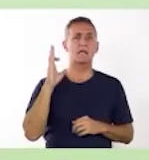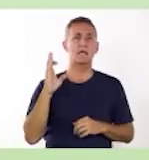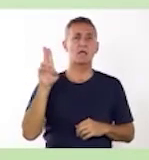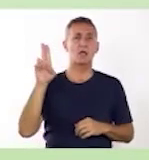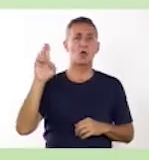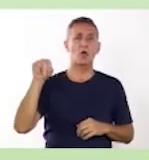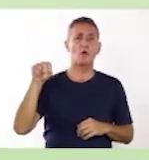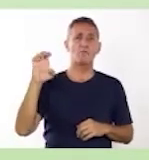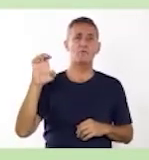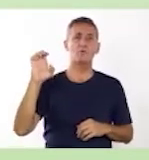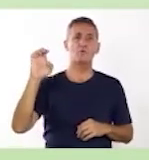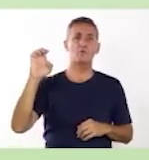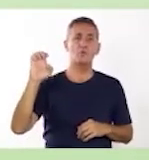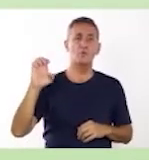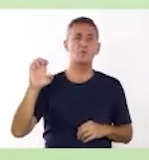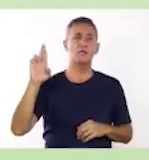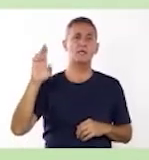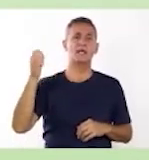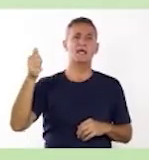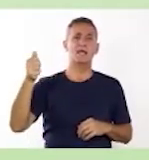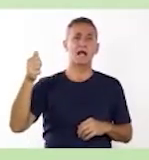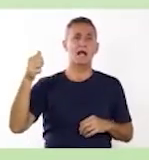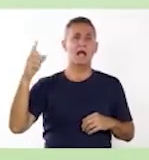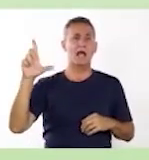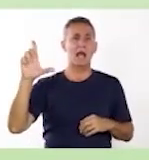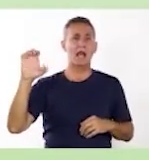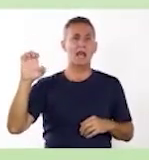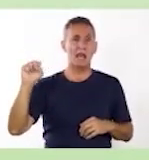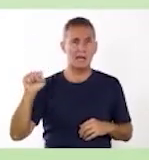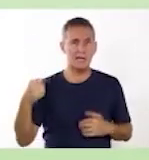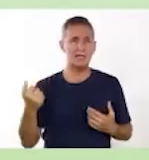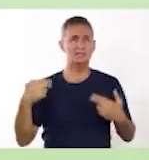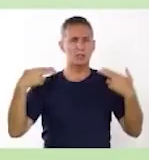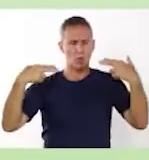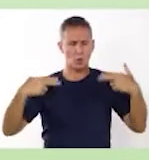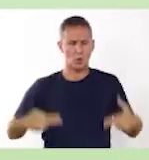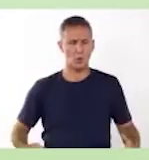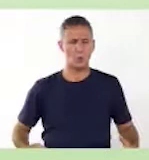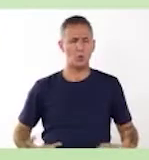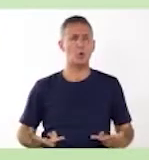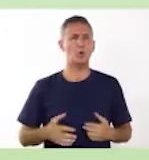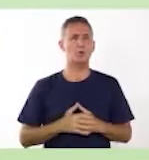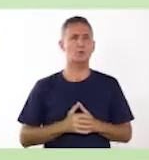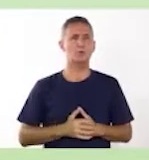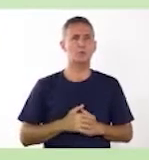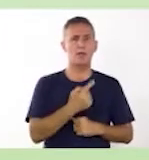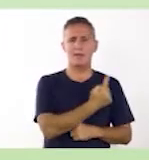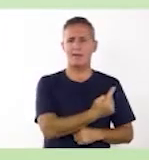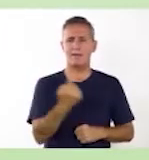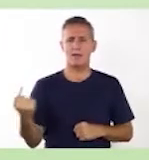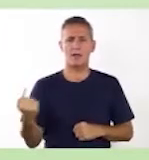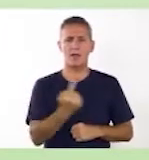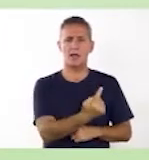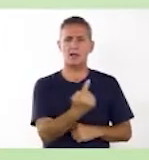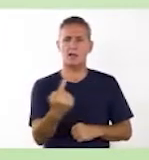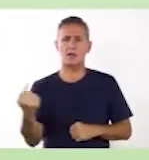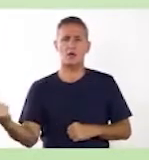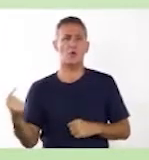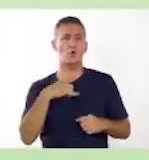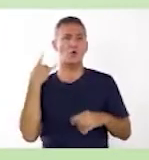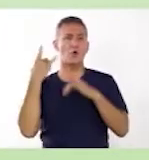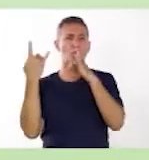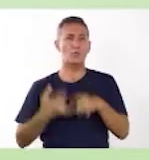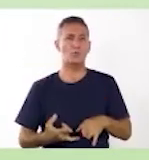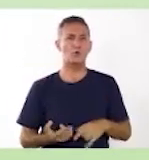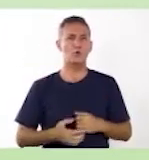que también eso es parte de ese areté, ese honor, ese homenaje que se le va a hacer a cada uno de